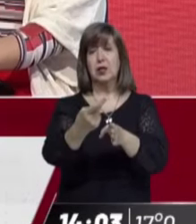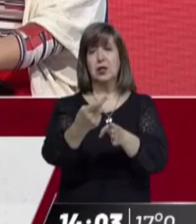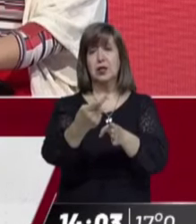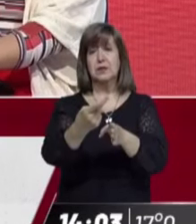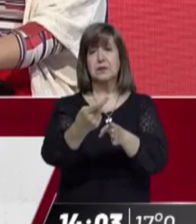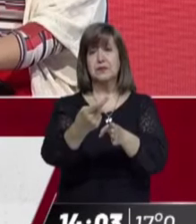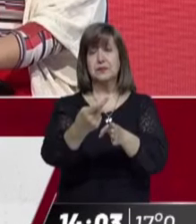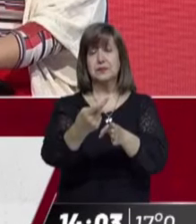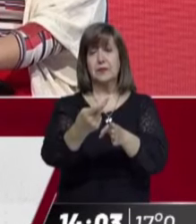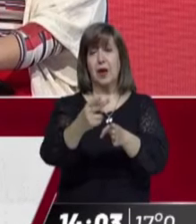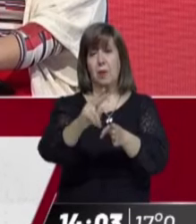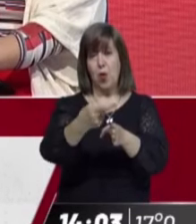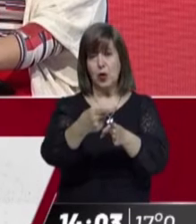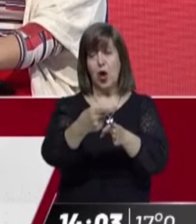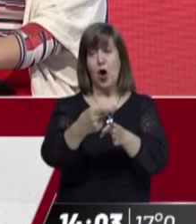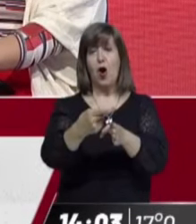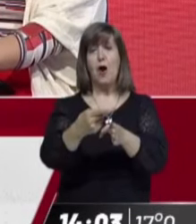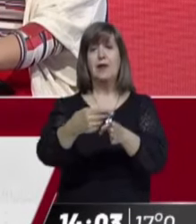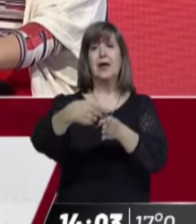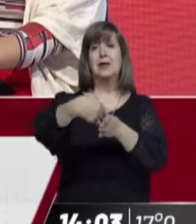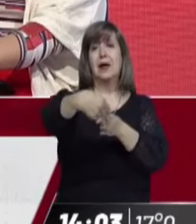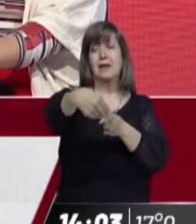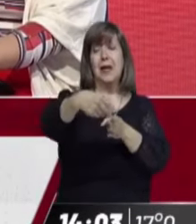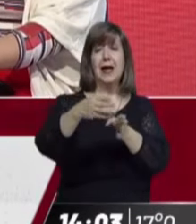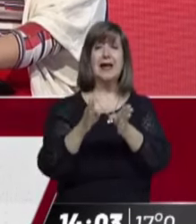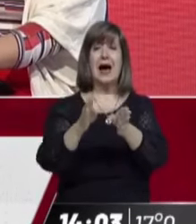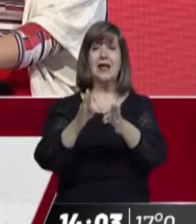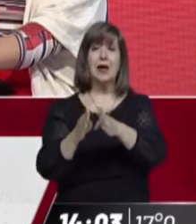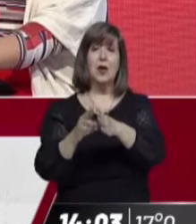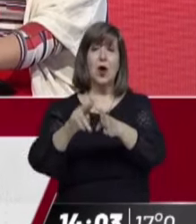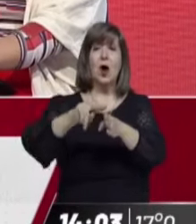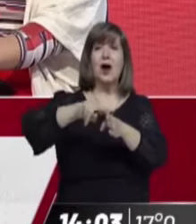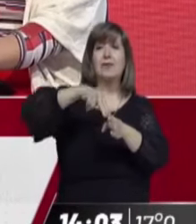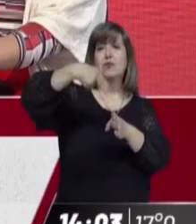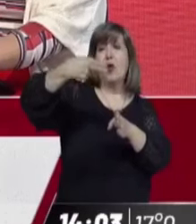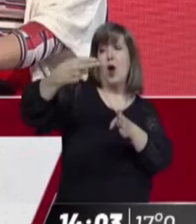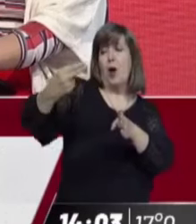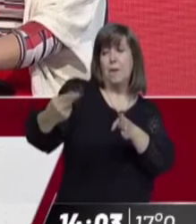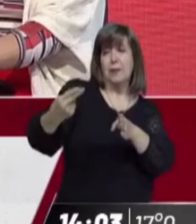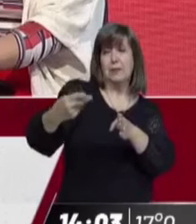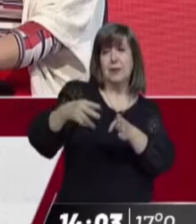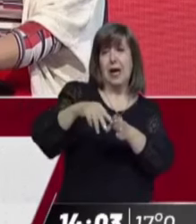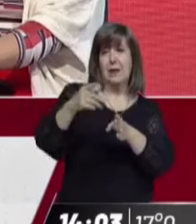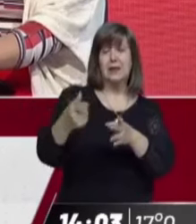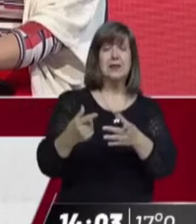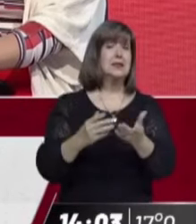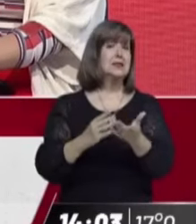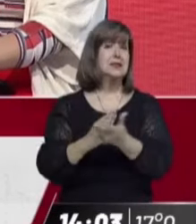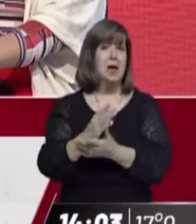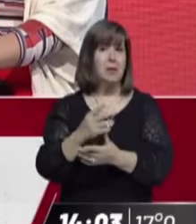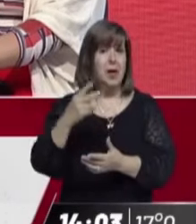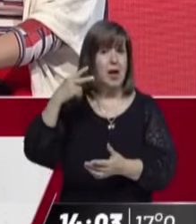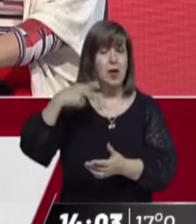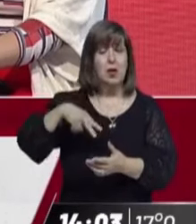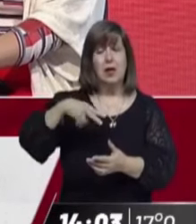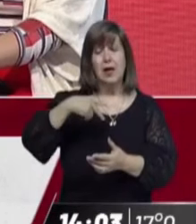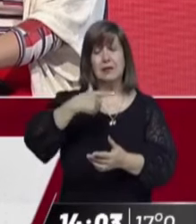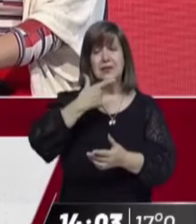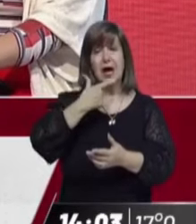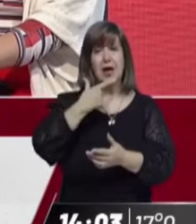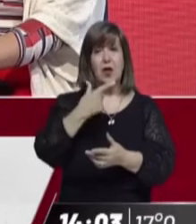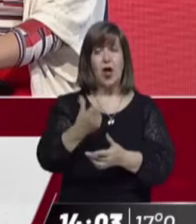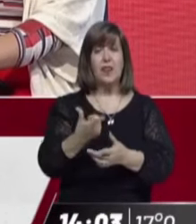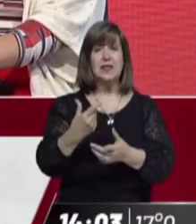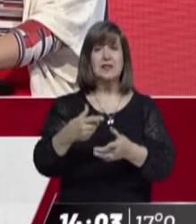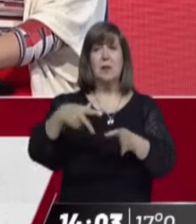cantero central y no había interrumpido el tránsito para ningún por eso, ninguna manera. Siempre denunciar animales sueltos, hacerlo inmediatamente a